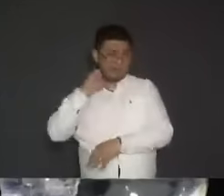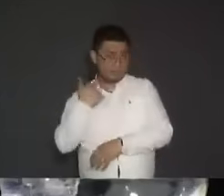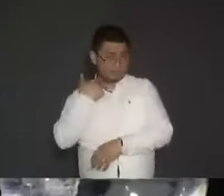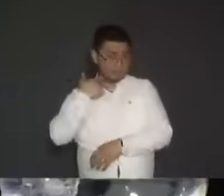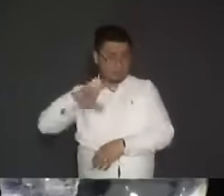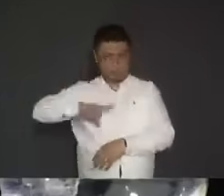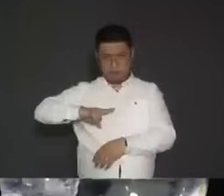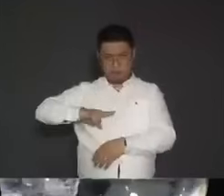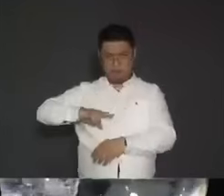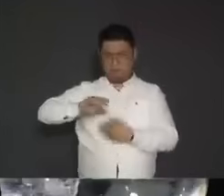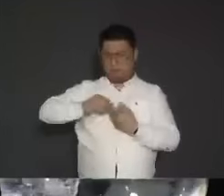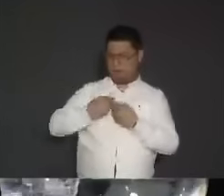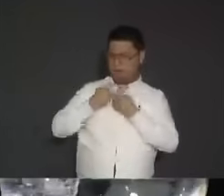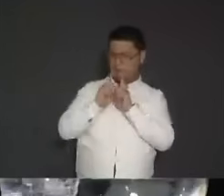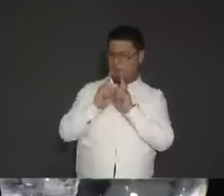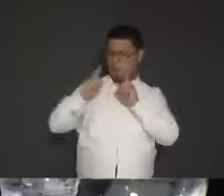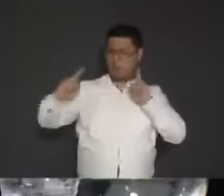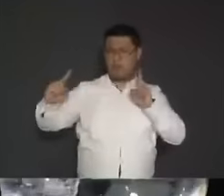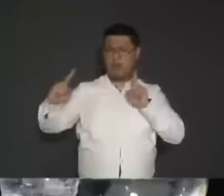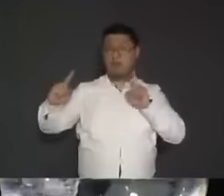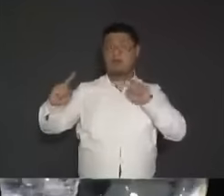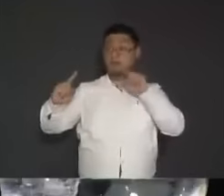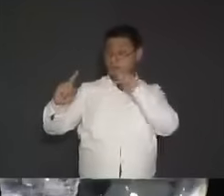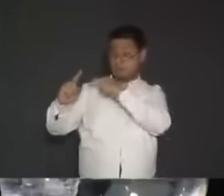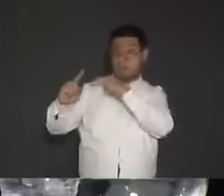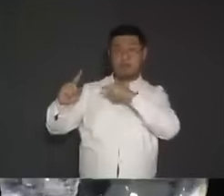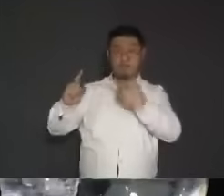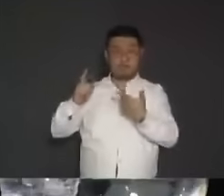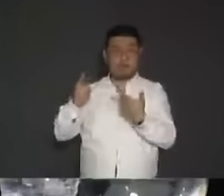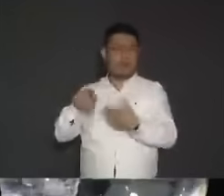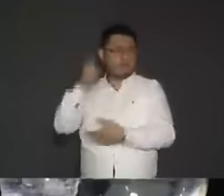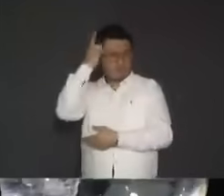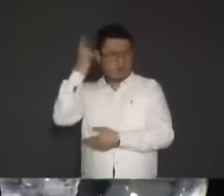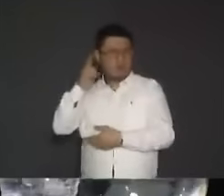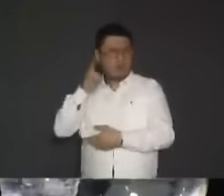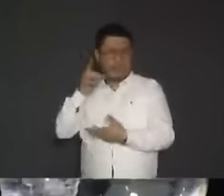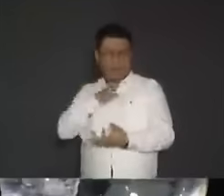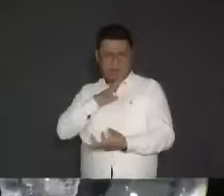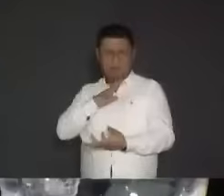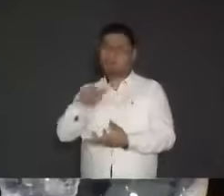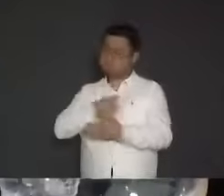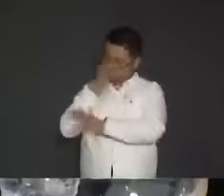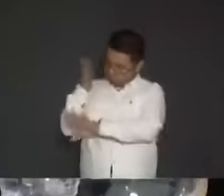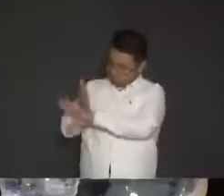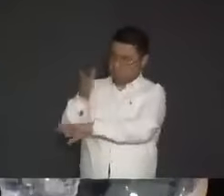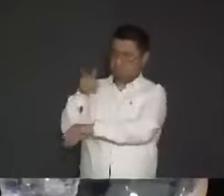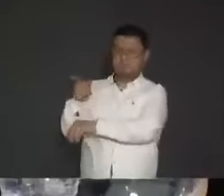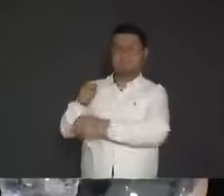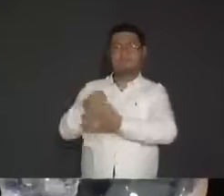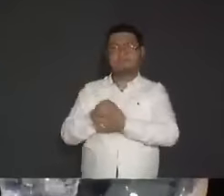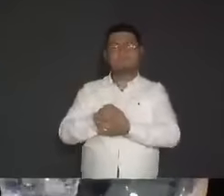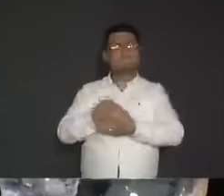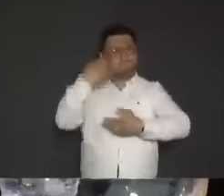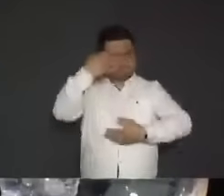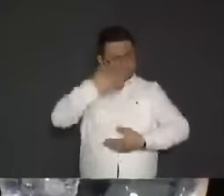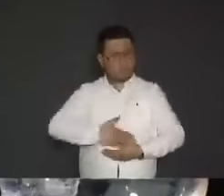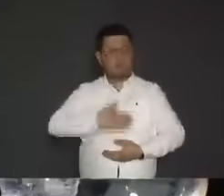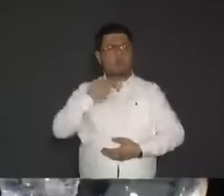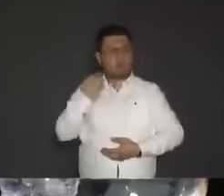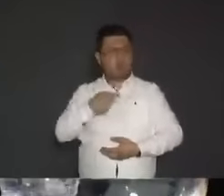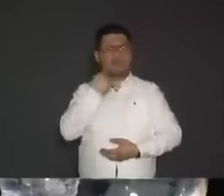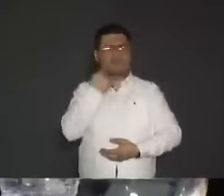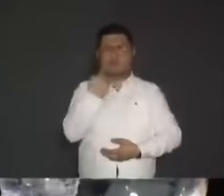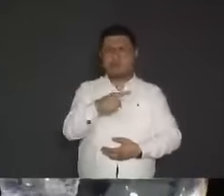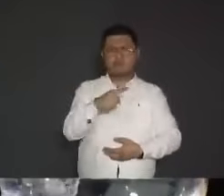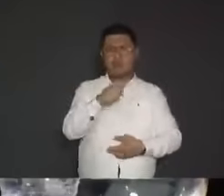de la justicia si cometió tráfico de influencias y corrupción. Se resolverán con justicia todas las denuncias